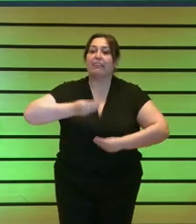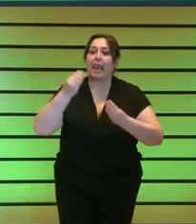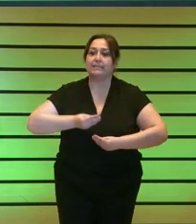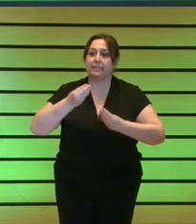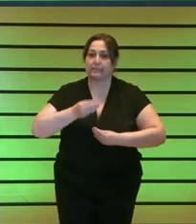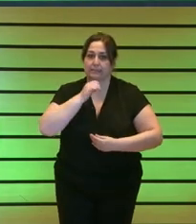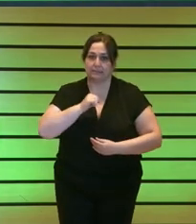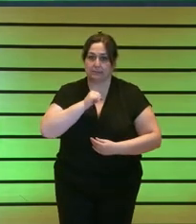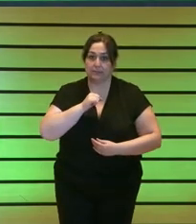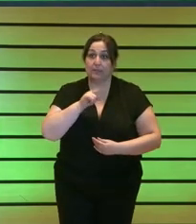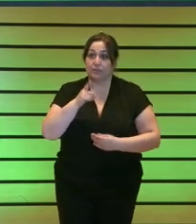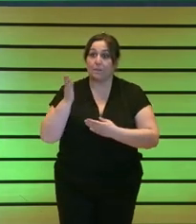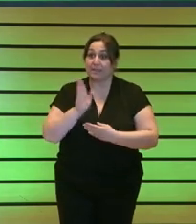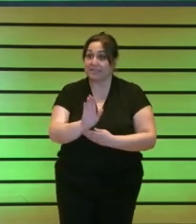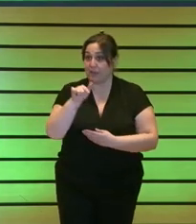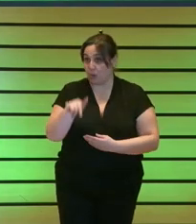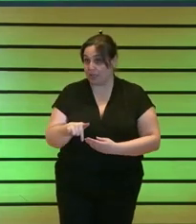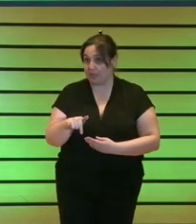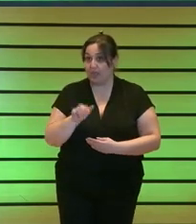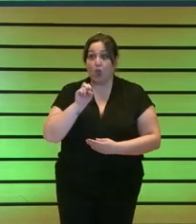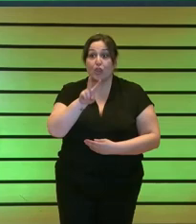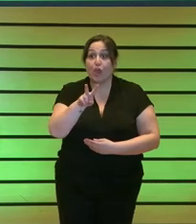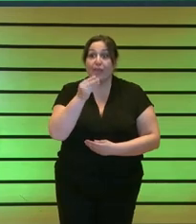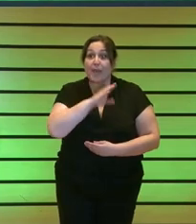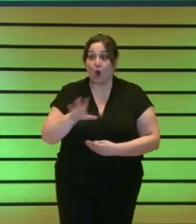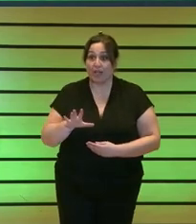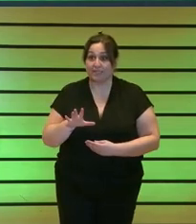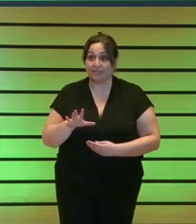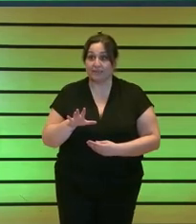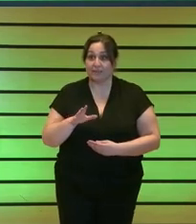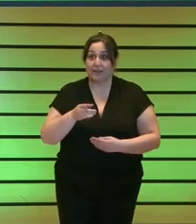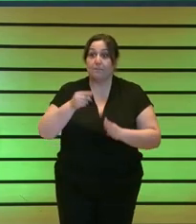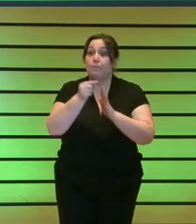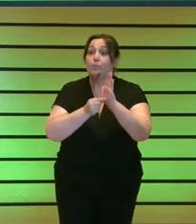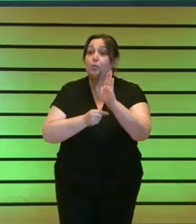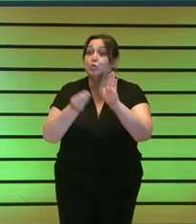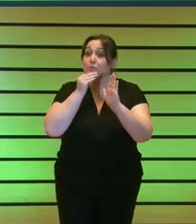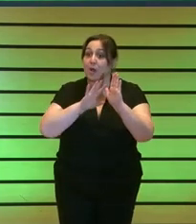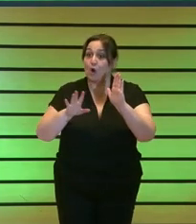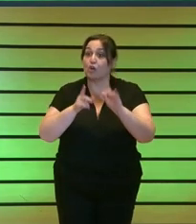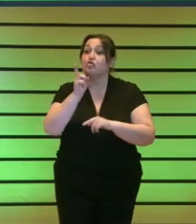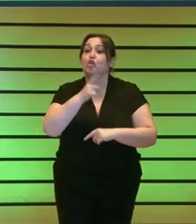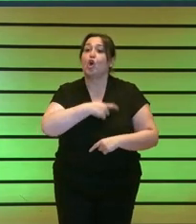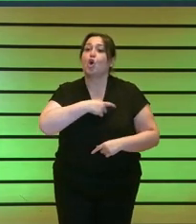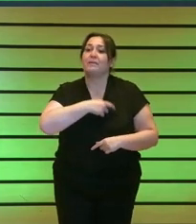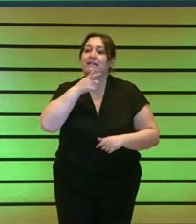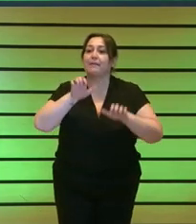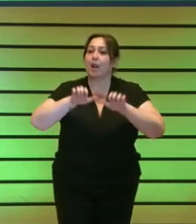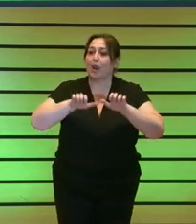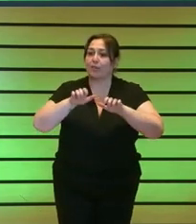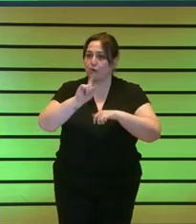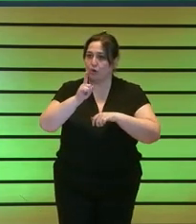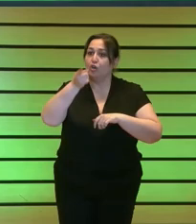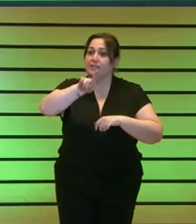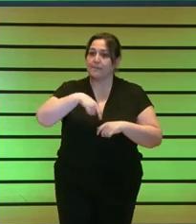o sea ya son 12 las 12 mejores mejor con mejor valoración no solamente del comité de valoración sino también del comité